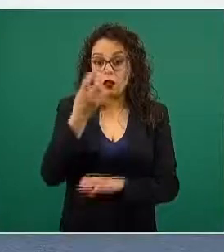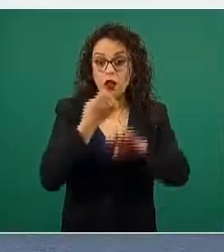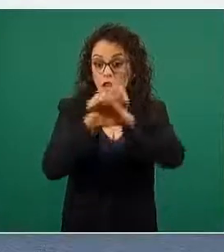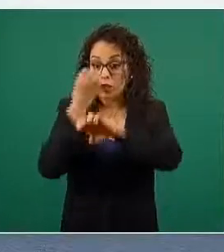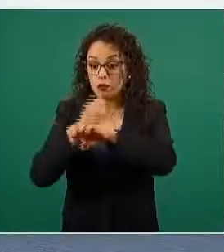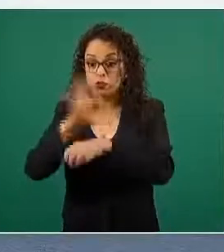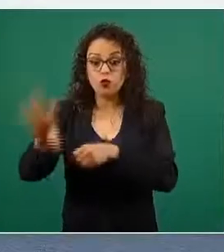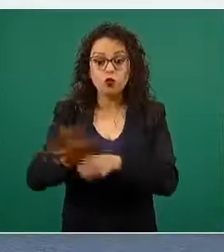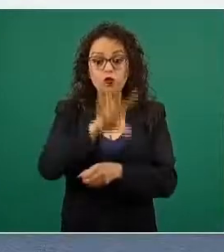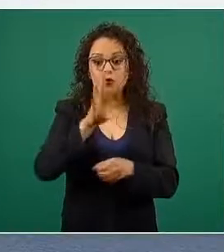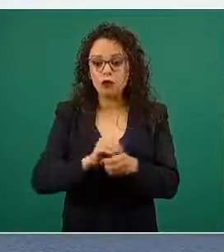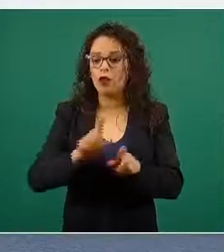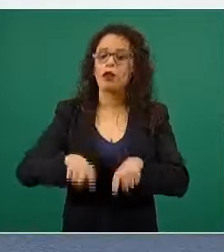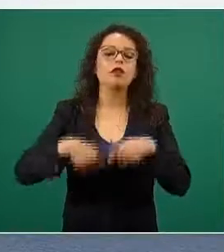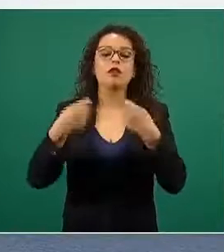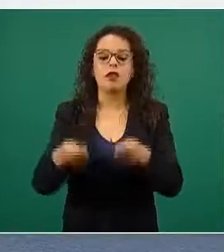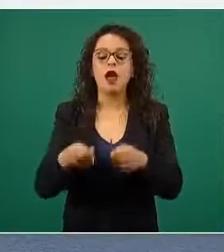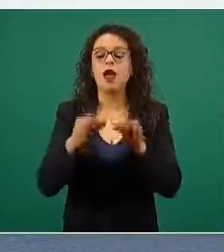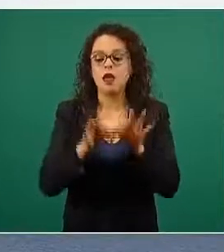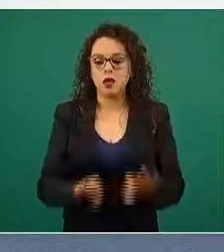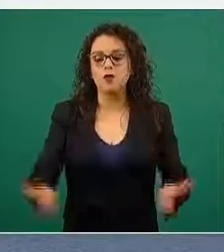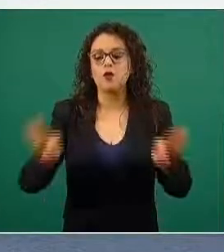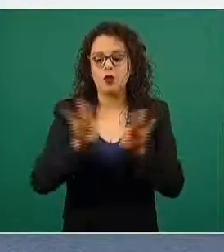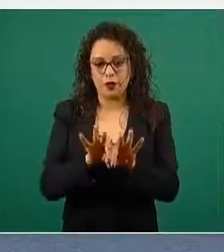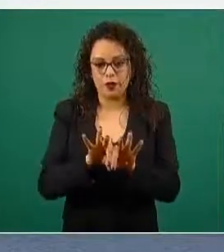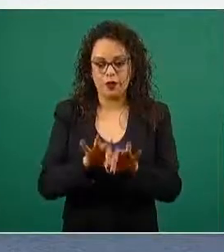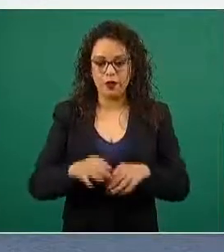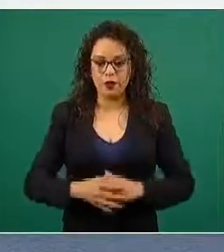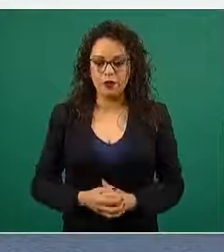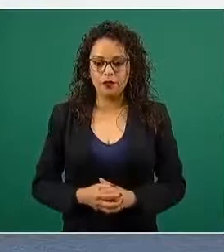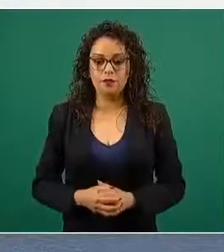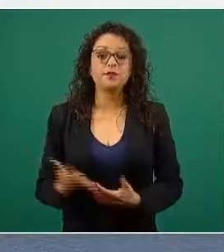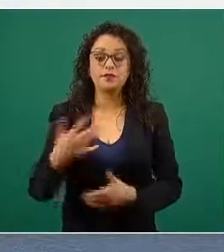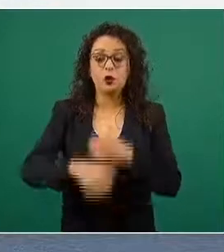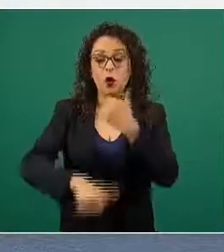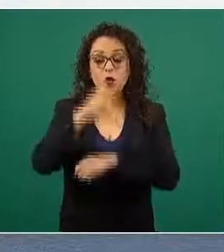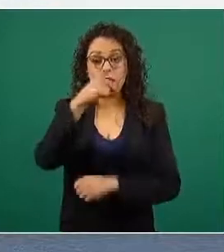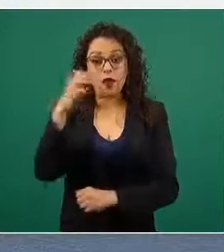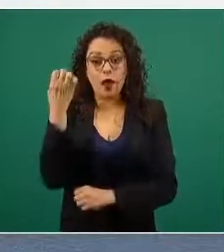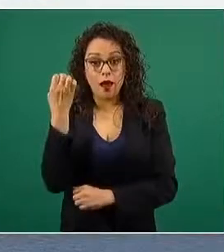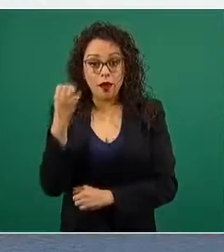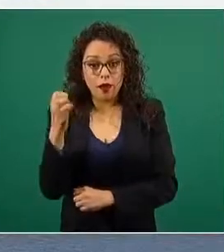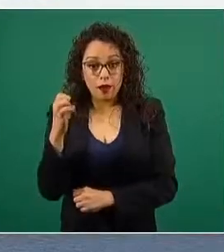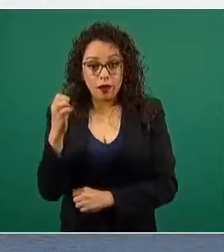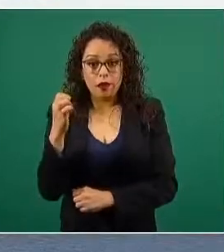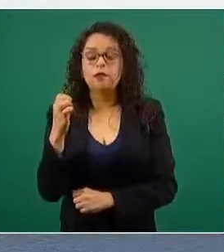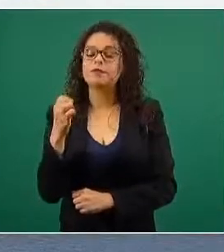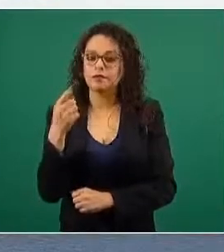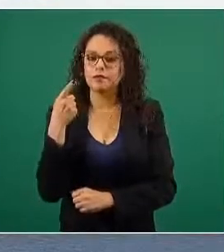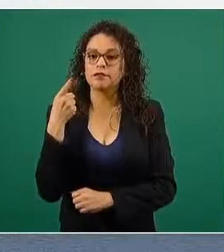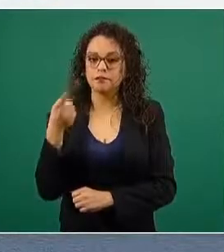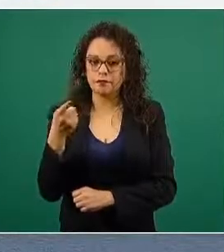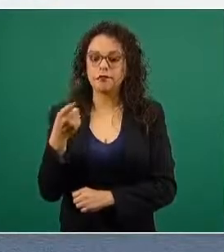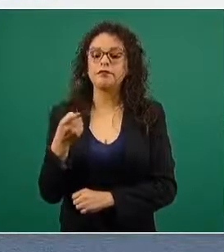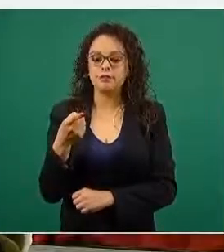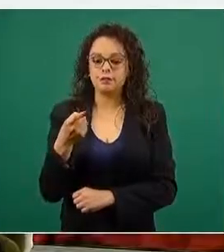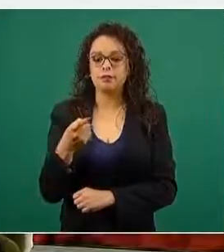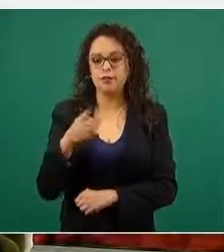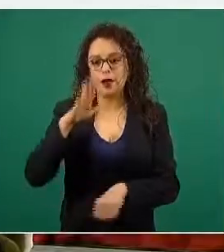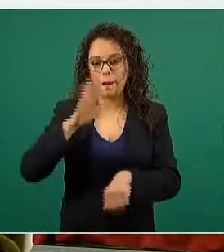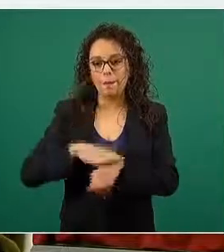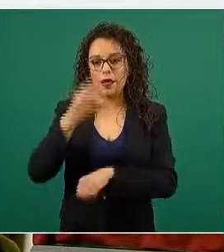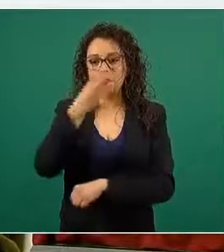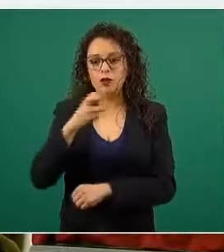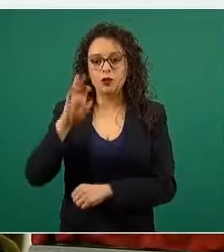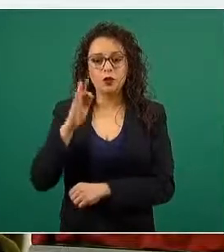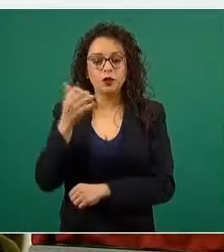tienen la prioridad. Entonces, con el embarque del 11 de enero ya estaremos recibiendo más de 436,000 dosis